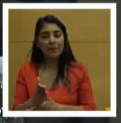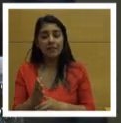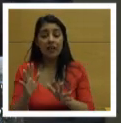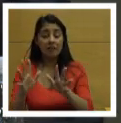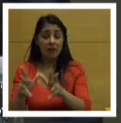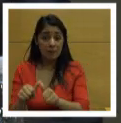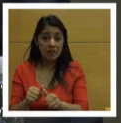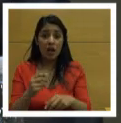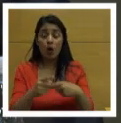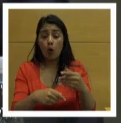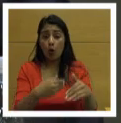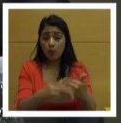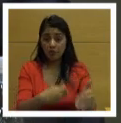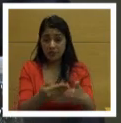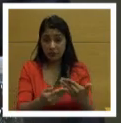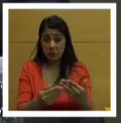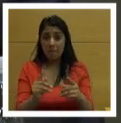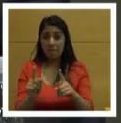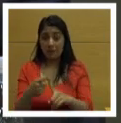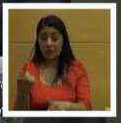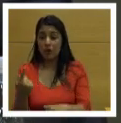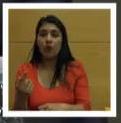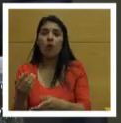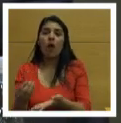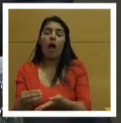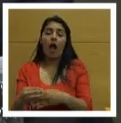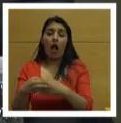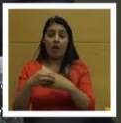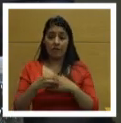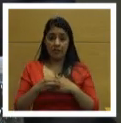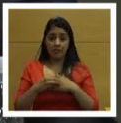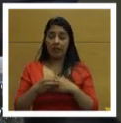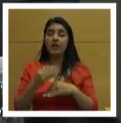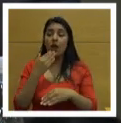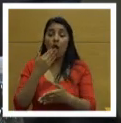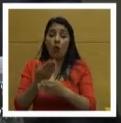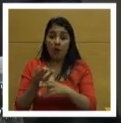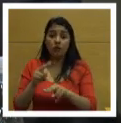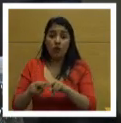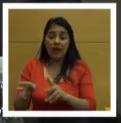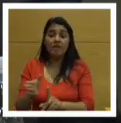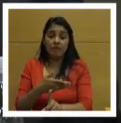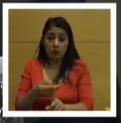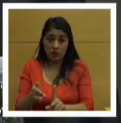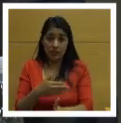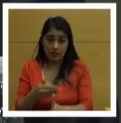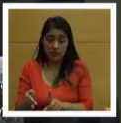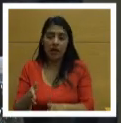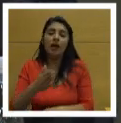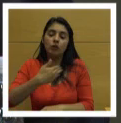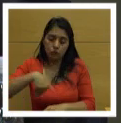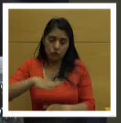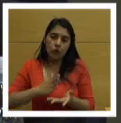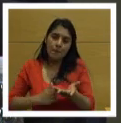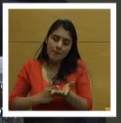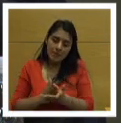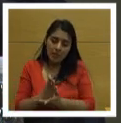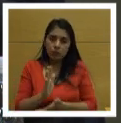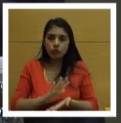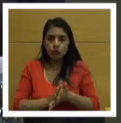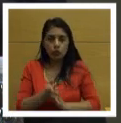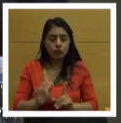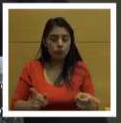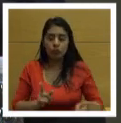familia, que ponga en conocimiento de nosotros la ocurrencia de hechos de violencia y de esta forma se inicia el movimiento del